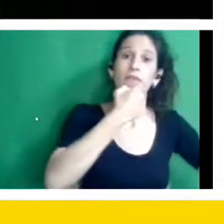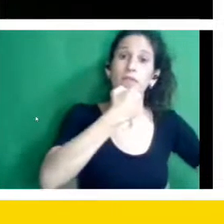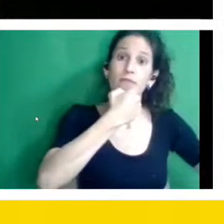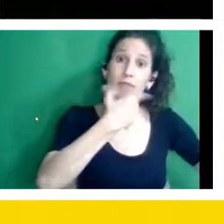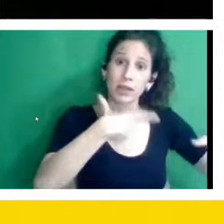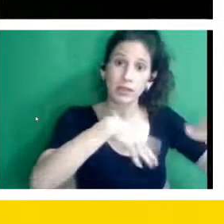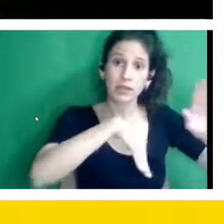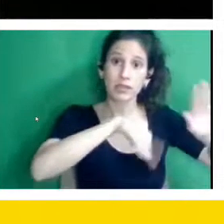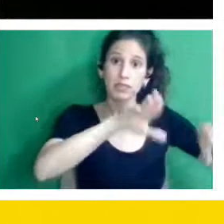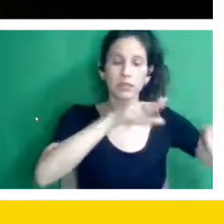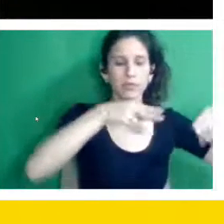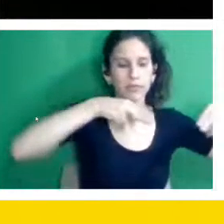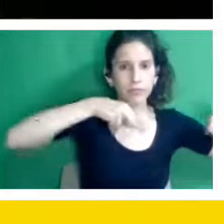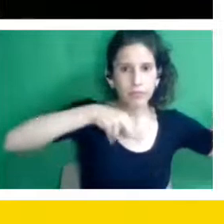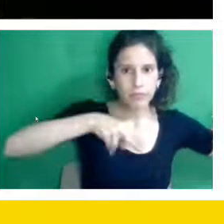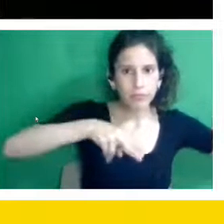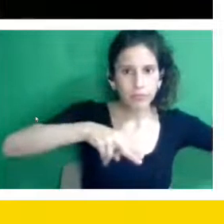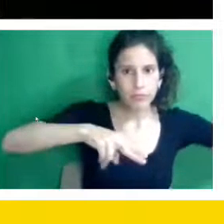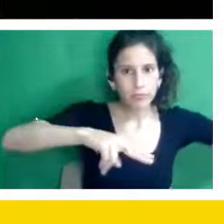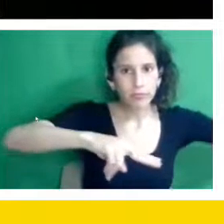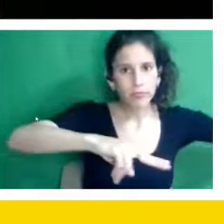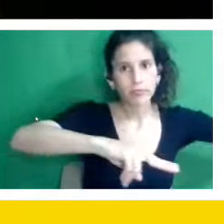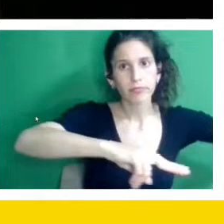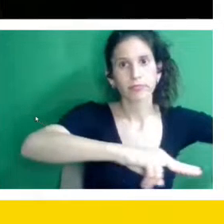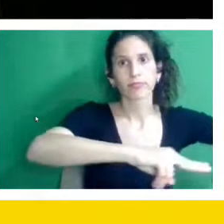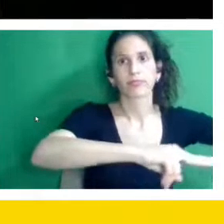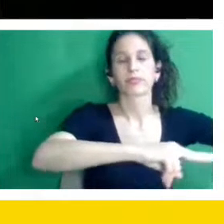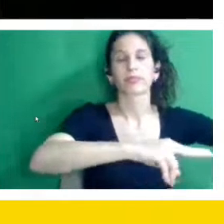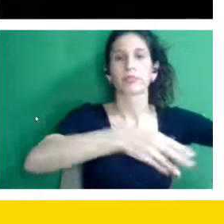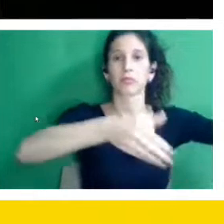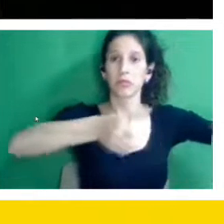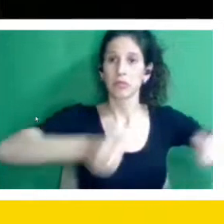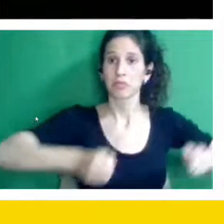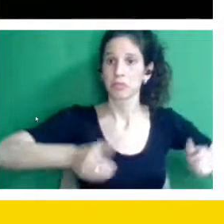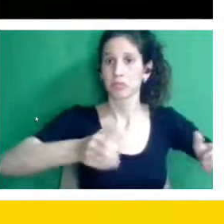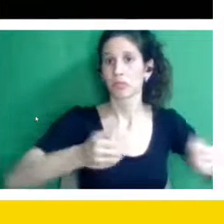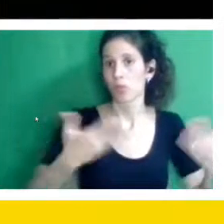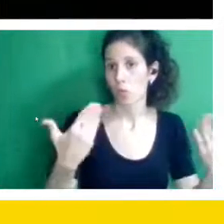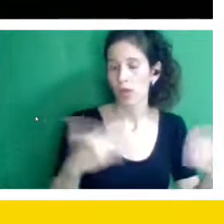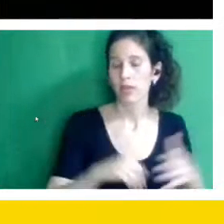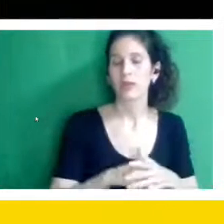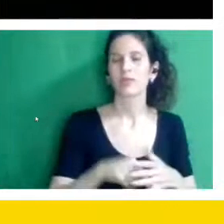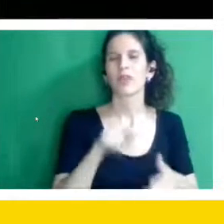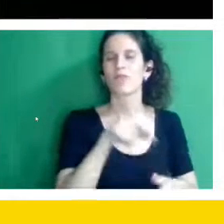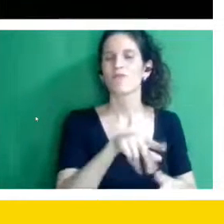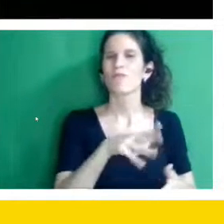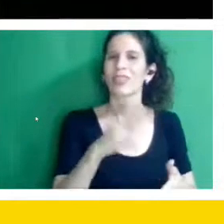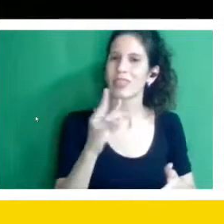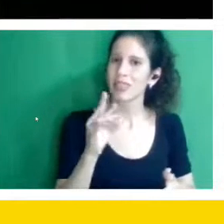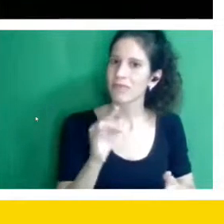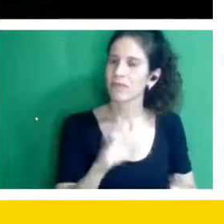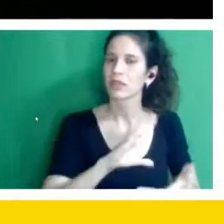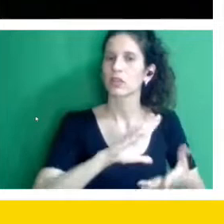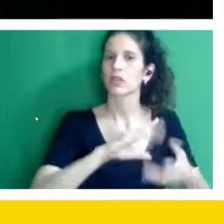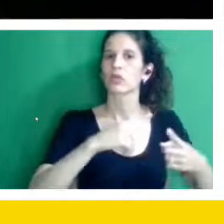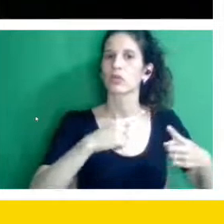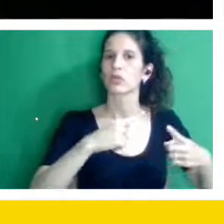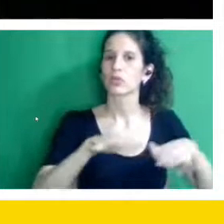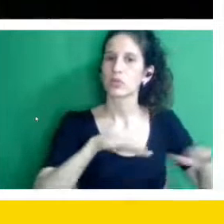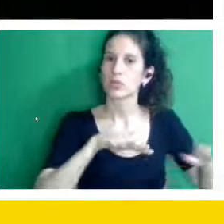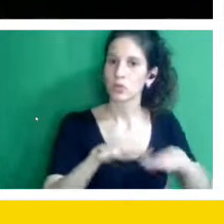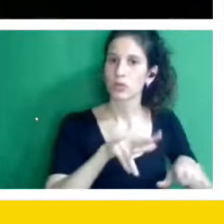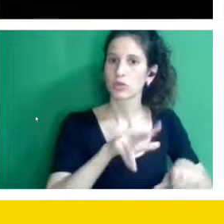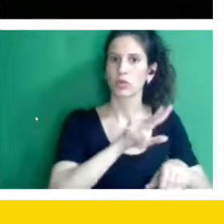faltaban algunas cuestiones ligadas a la seguridad, o bueno, veíamos que la pendiente no era la adecuada, o que